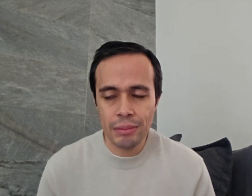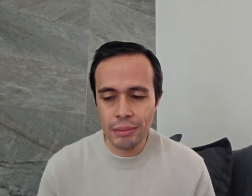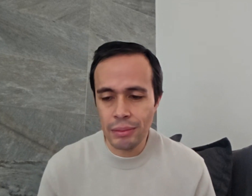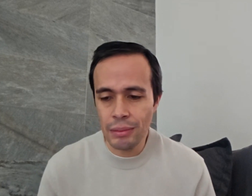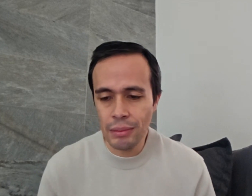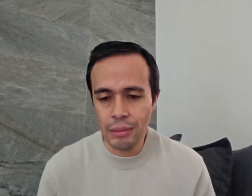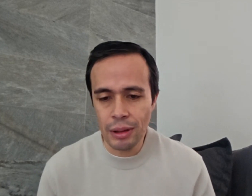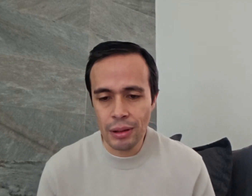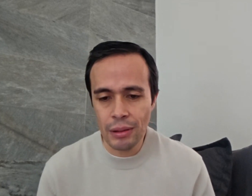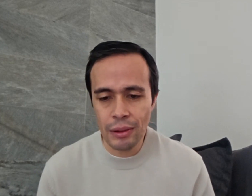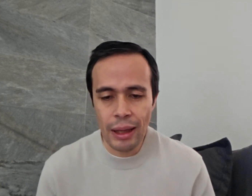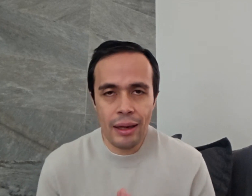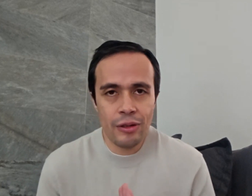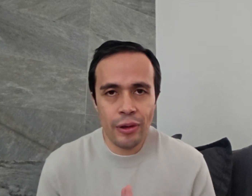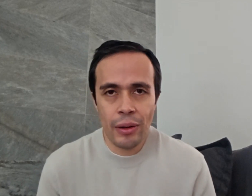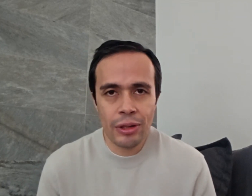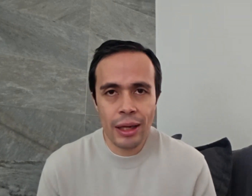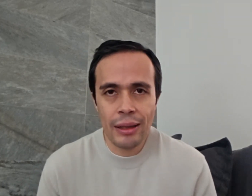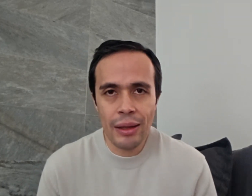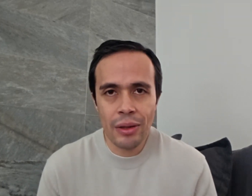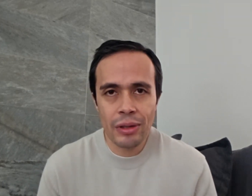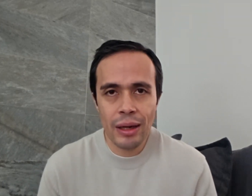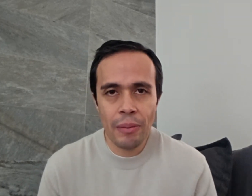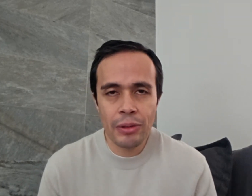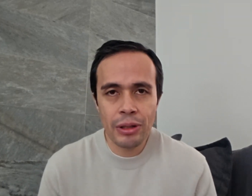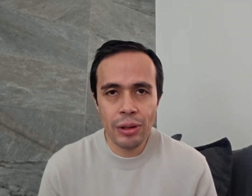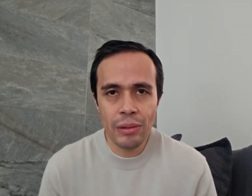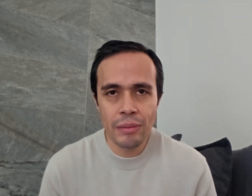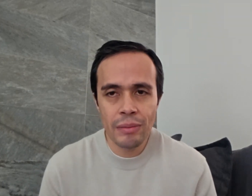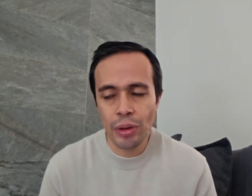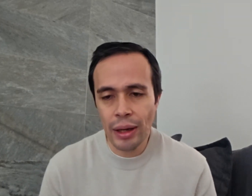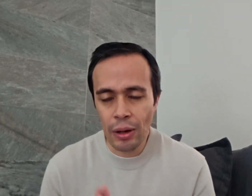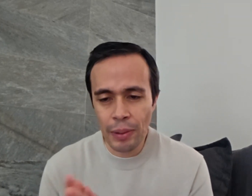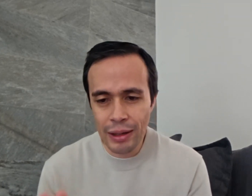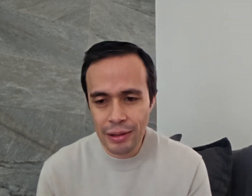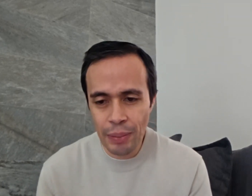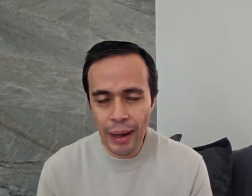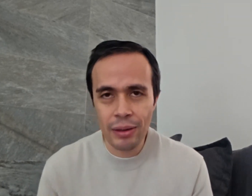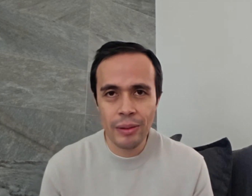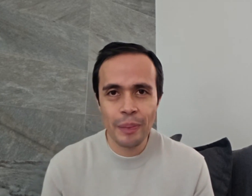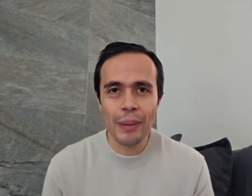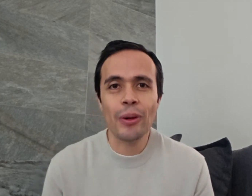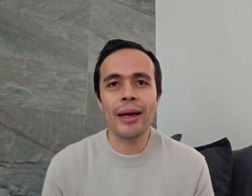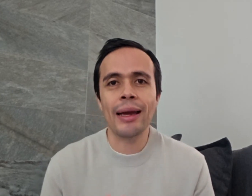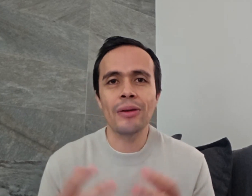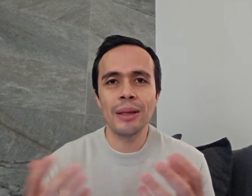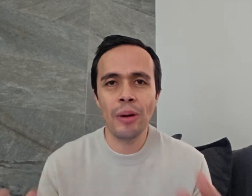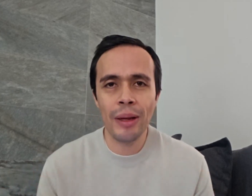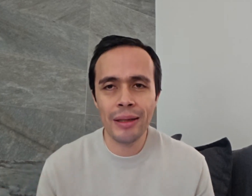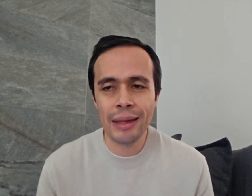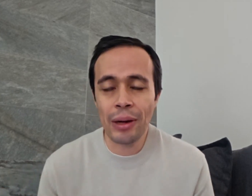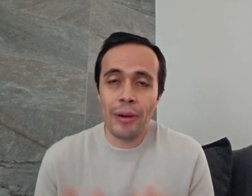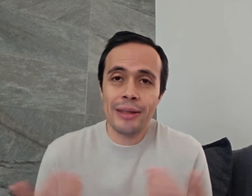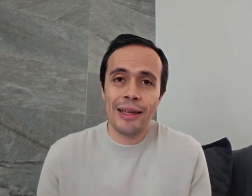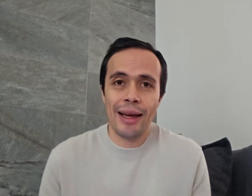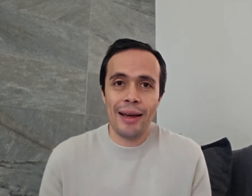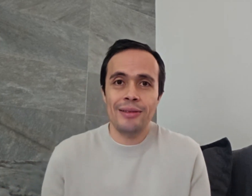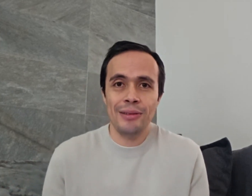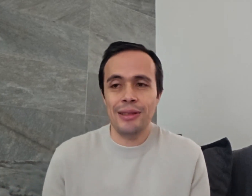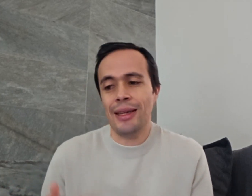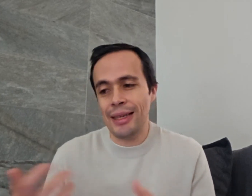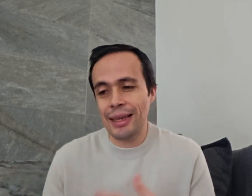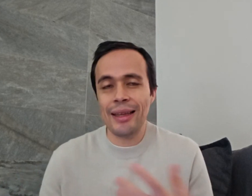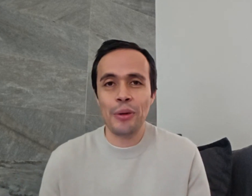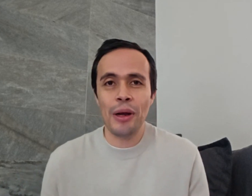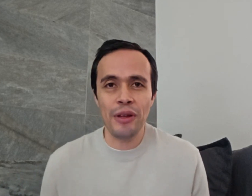es, ¿quiénes fueron los candidatos de la oposición? ¿Por qué no participaron? ¿Por qué no se movilizaron? Ahora se quejan,